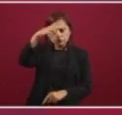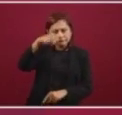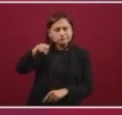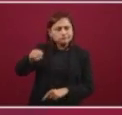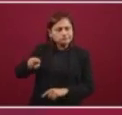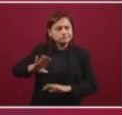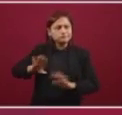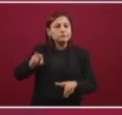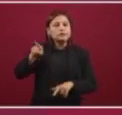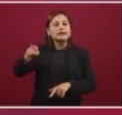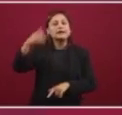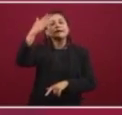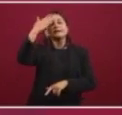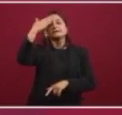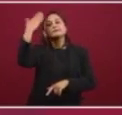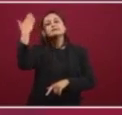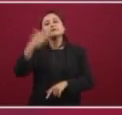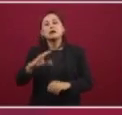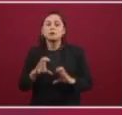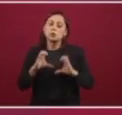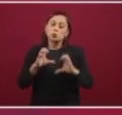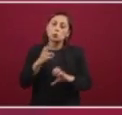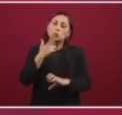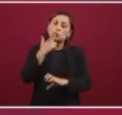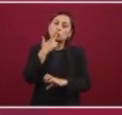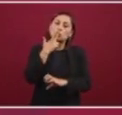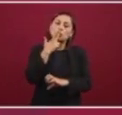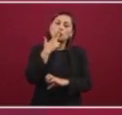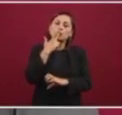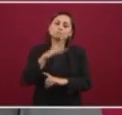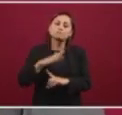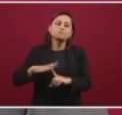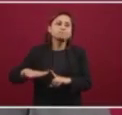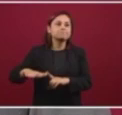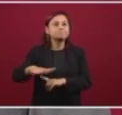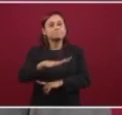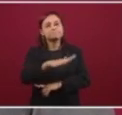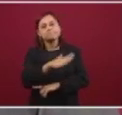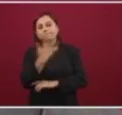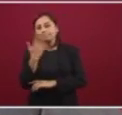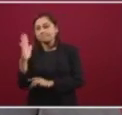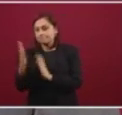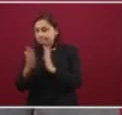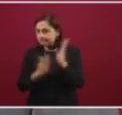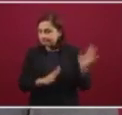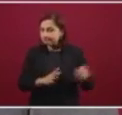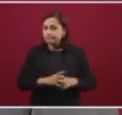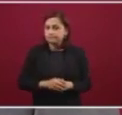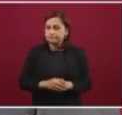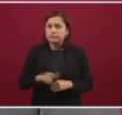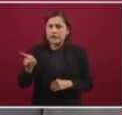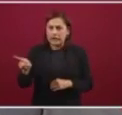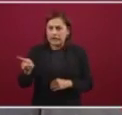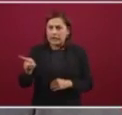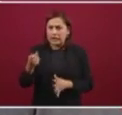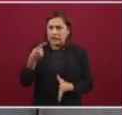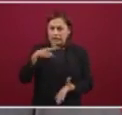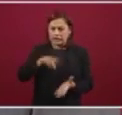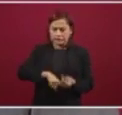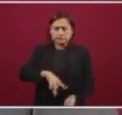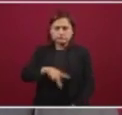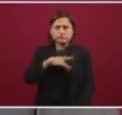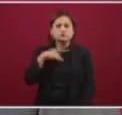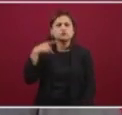del cuidado del medio ambiente, por convicción. O sea, no es un